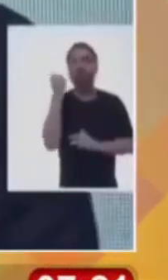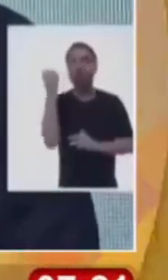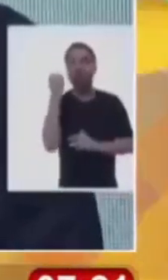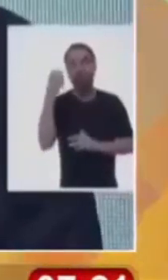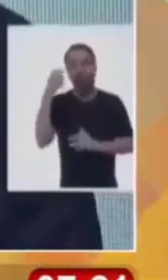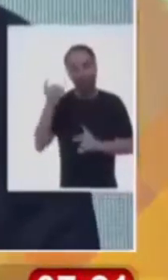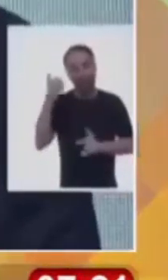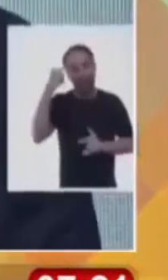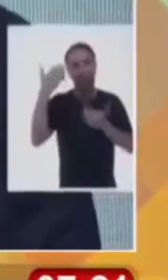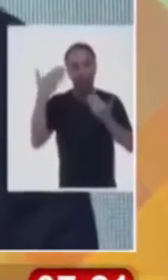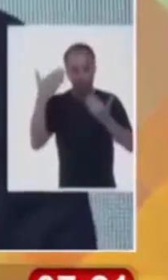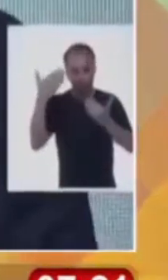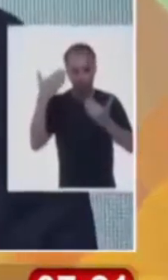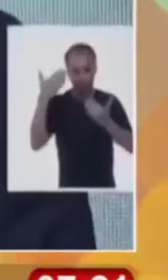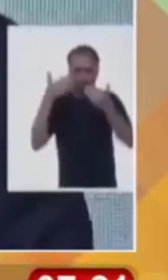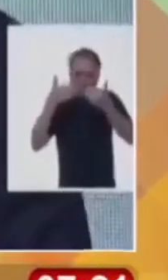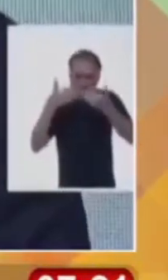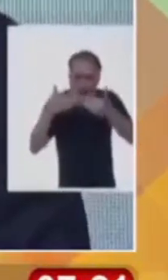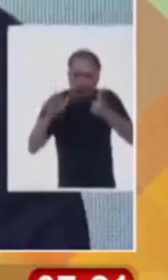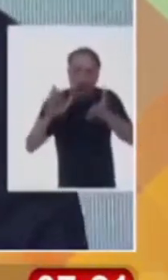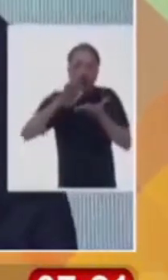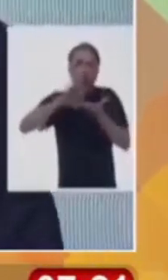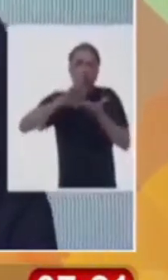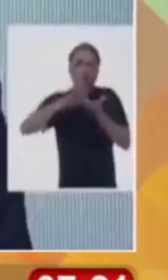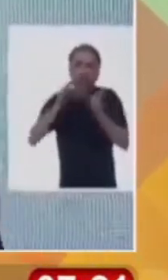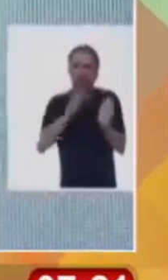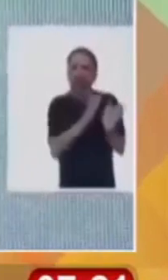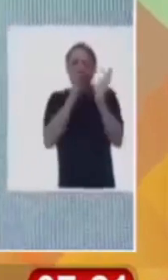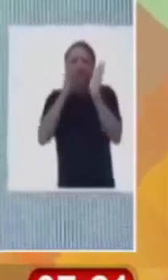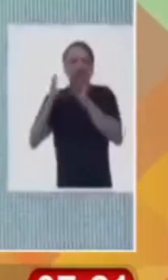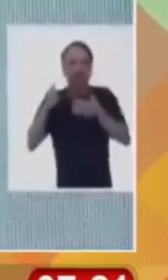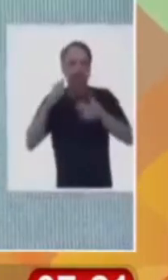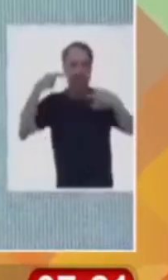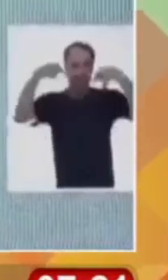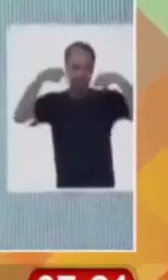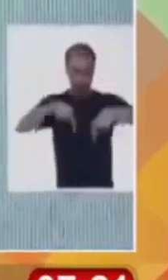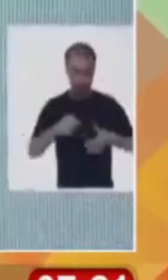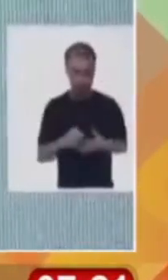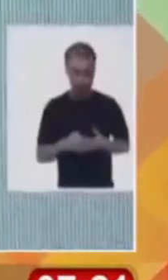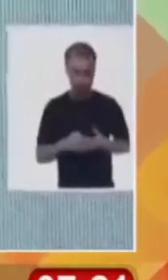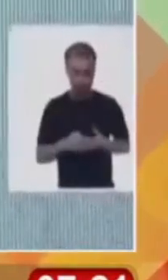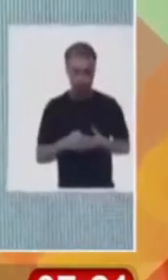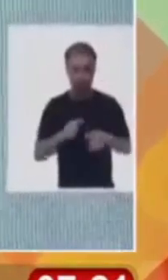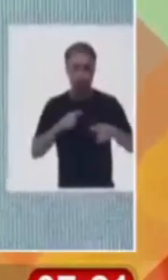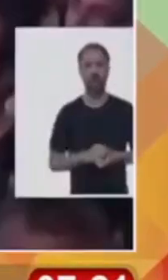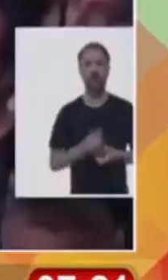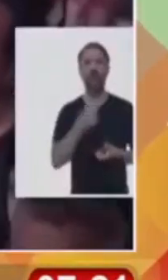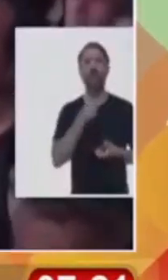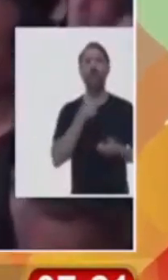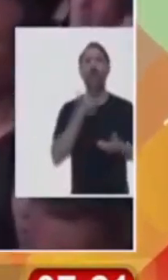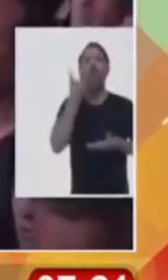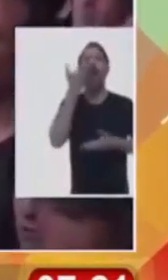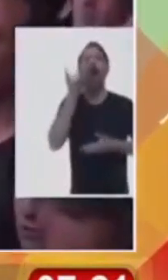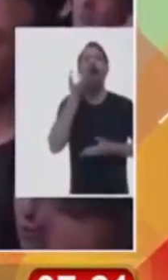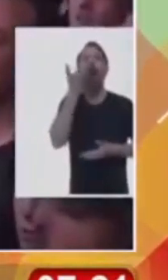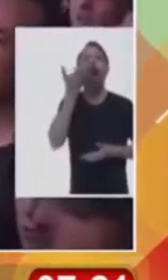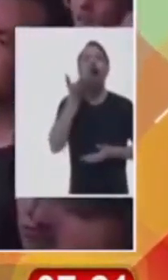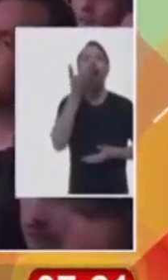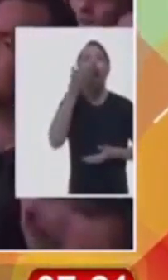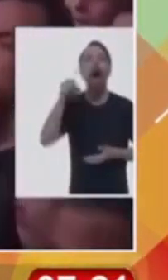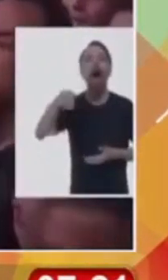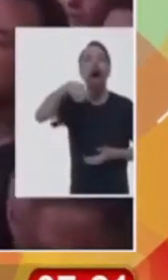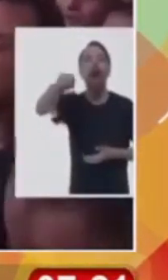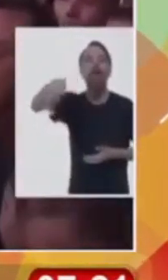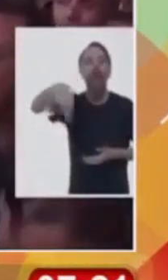jugando elección. Claro. Muchos intendentes, vale decir alcaldes, presionaron a su gente para que vote en línea, porque ellos también están yendo a